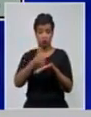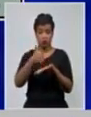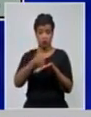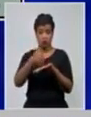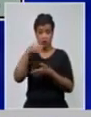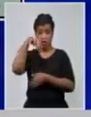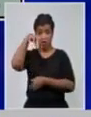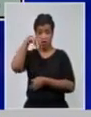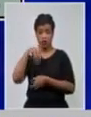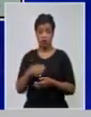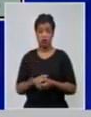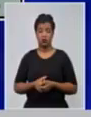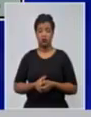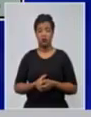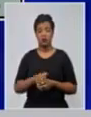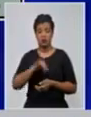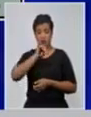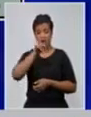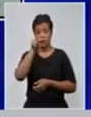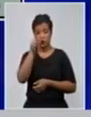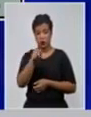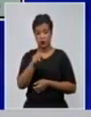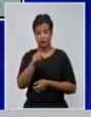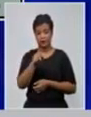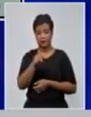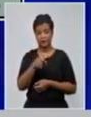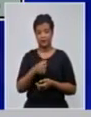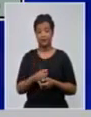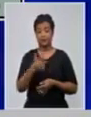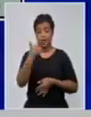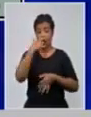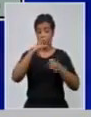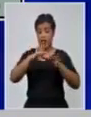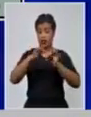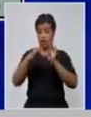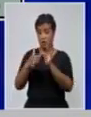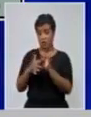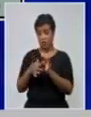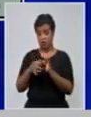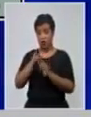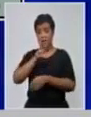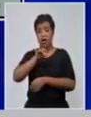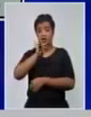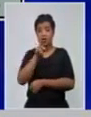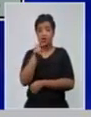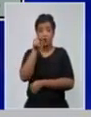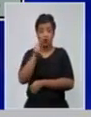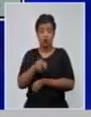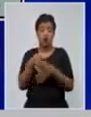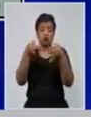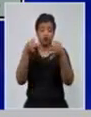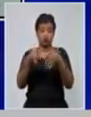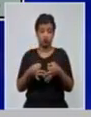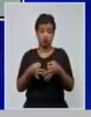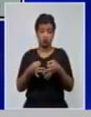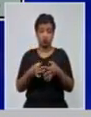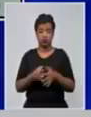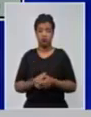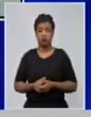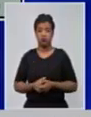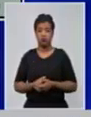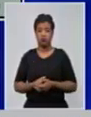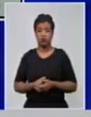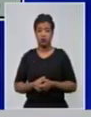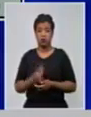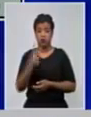Río, con 6 casos confirmados. Artemisa diagnostica 27 casos autóctonos, 2 en